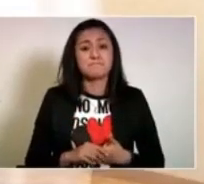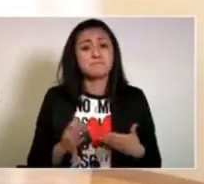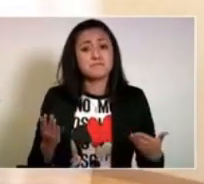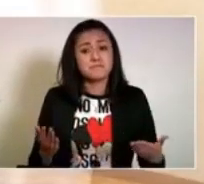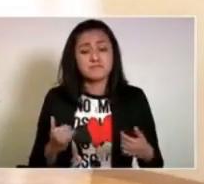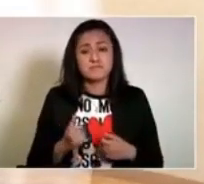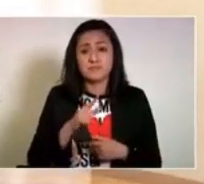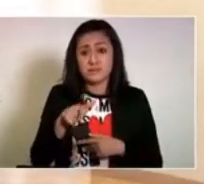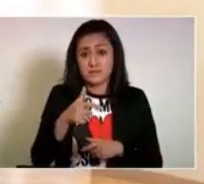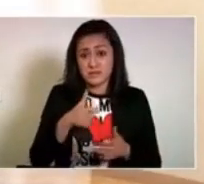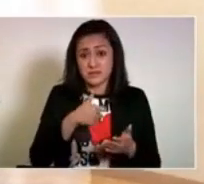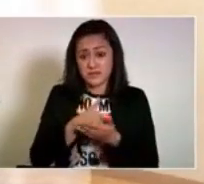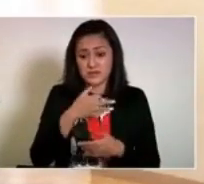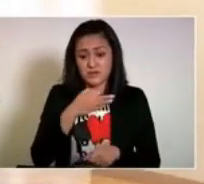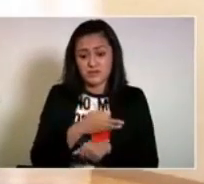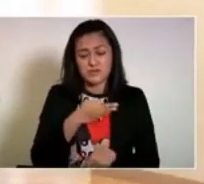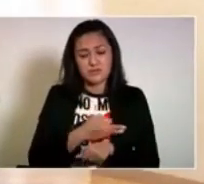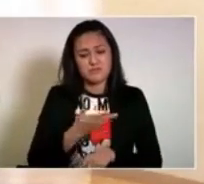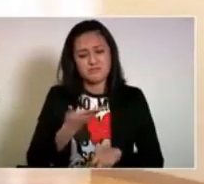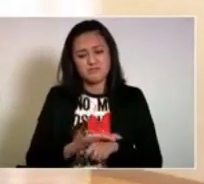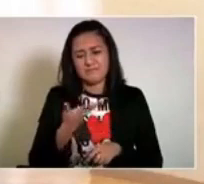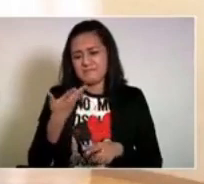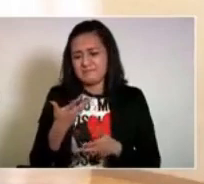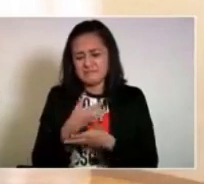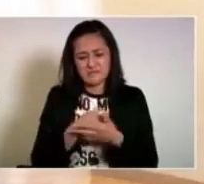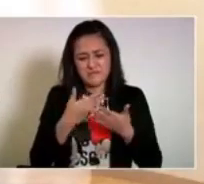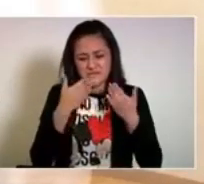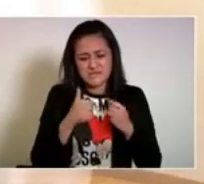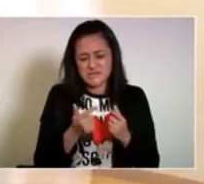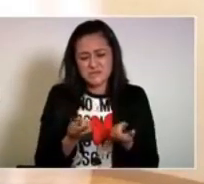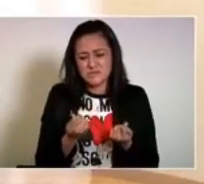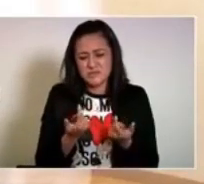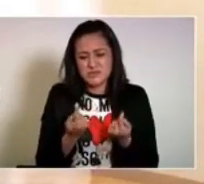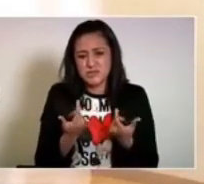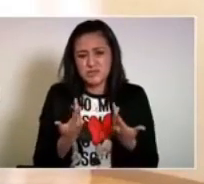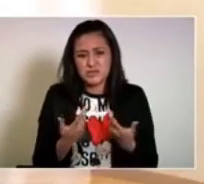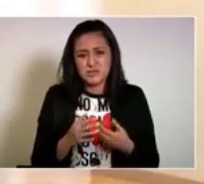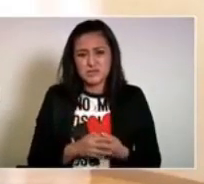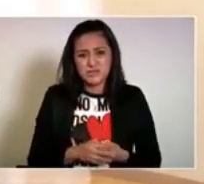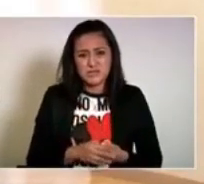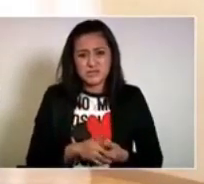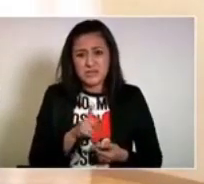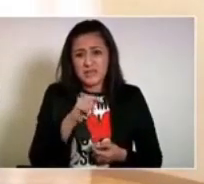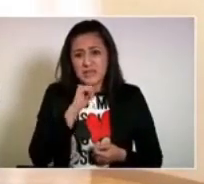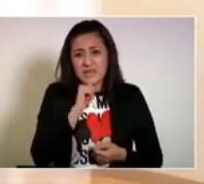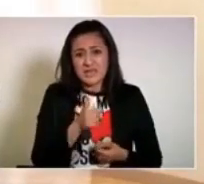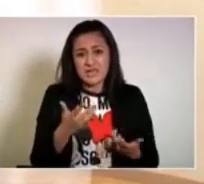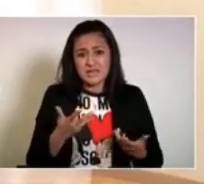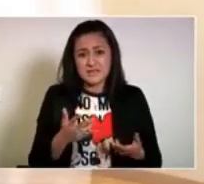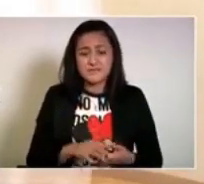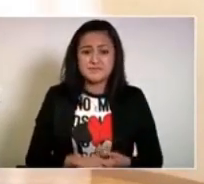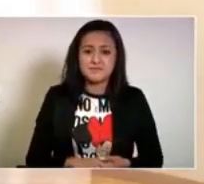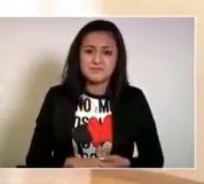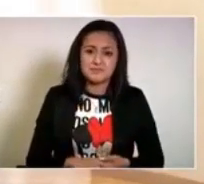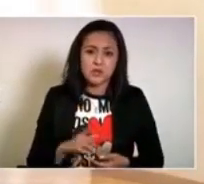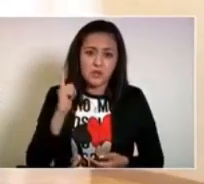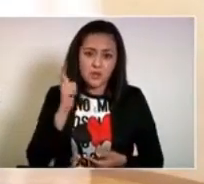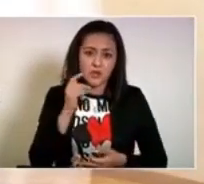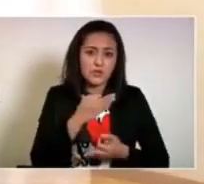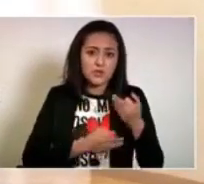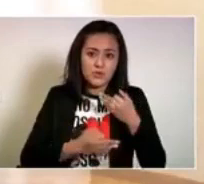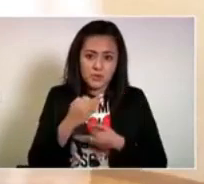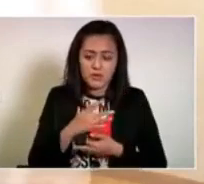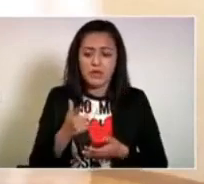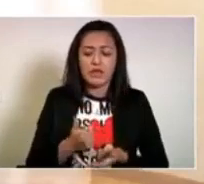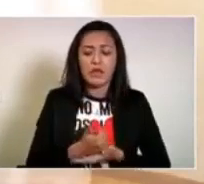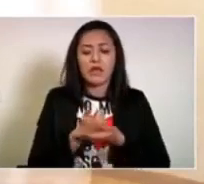Y los recursos públicos son muy escasos, muy limitados. Nadie coopera. Ojalá todos le